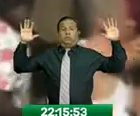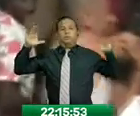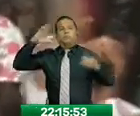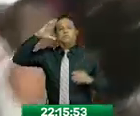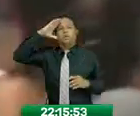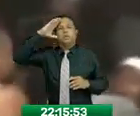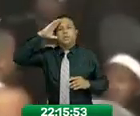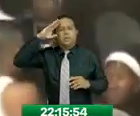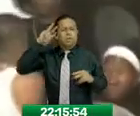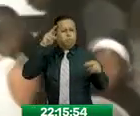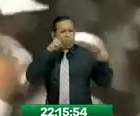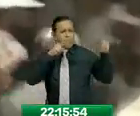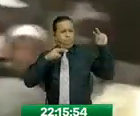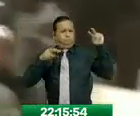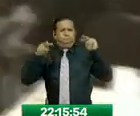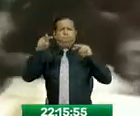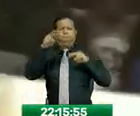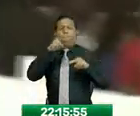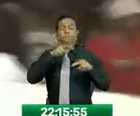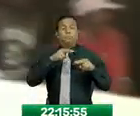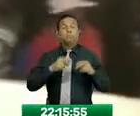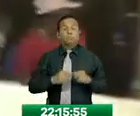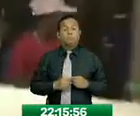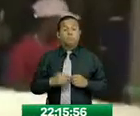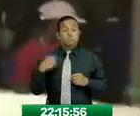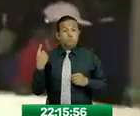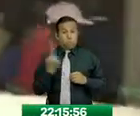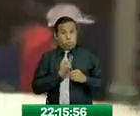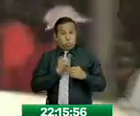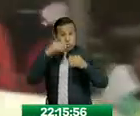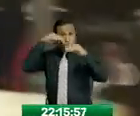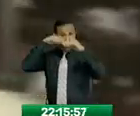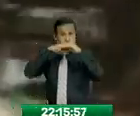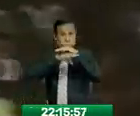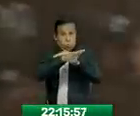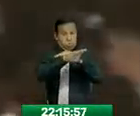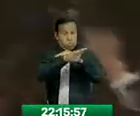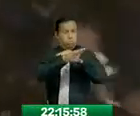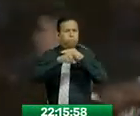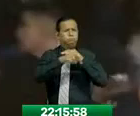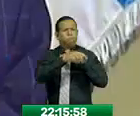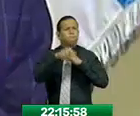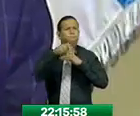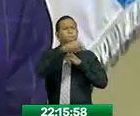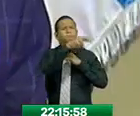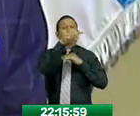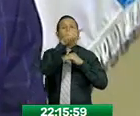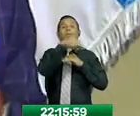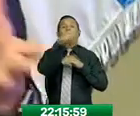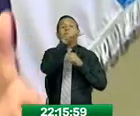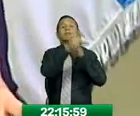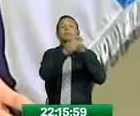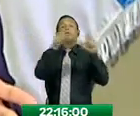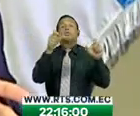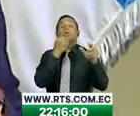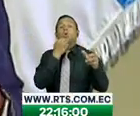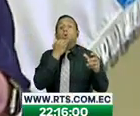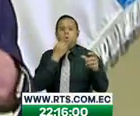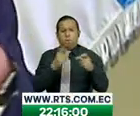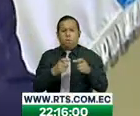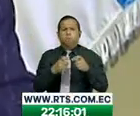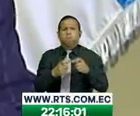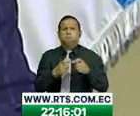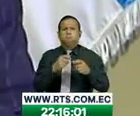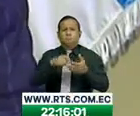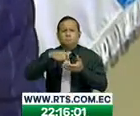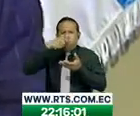lugar. Porque al momento en que nosotros ingresamos, las personas ya habían soltado los bloques de cocaína o